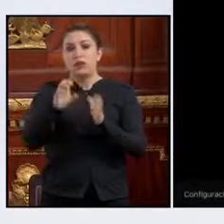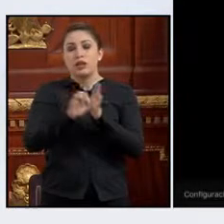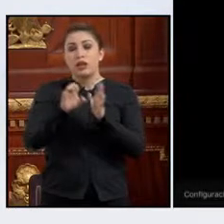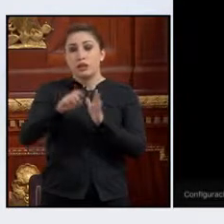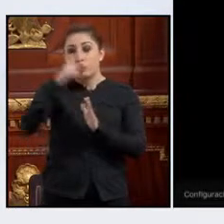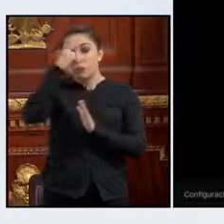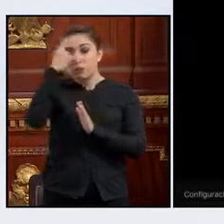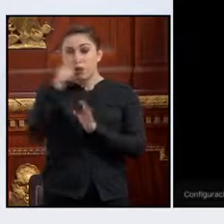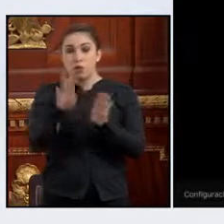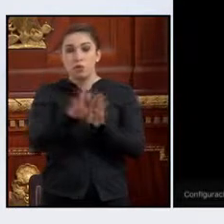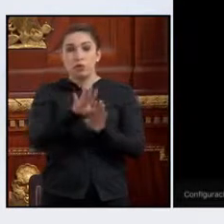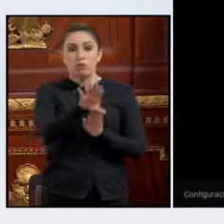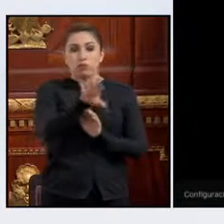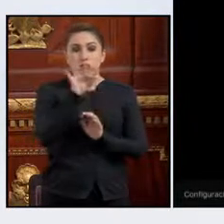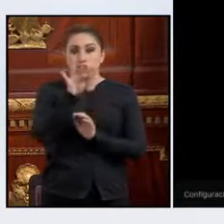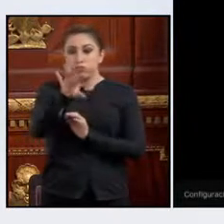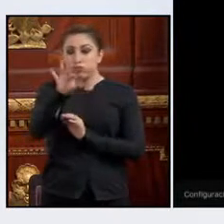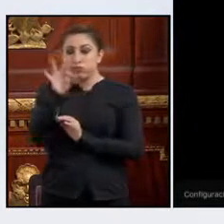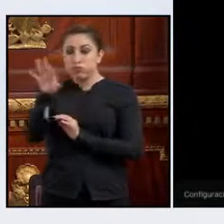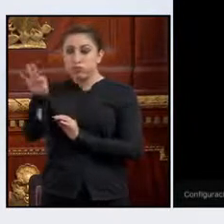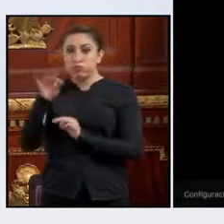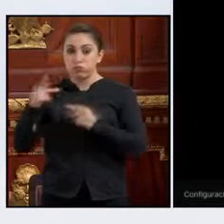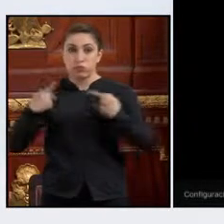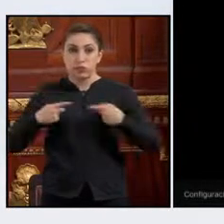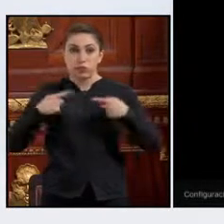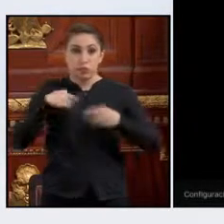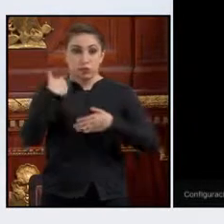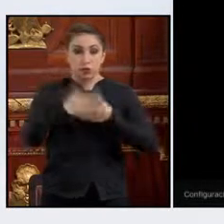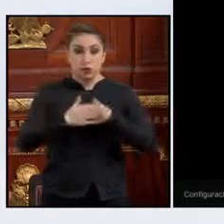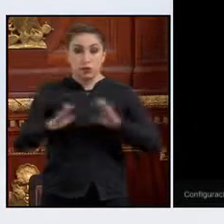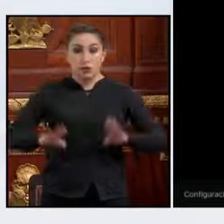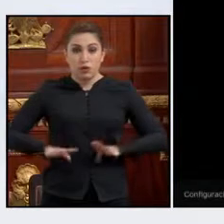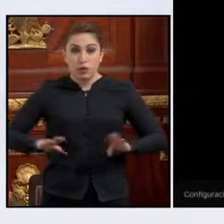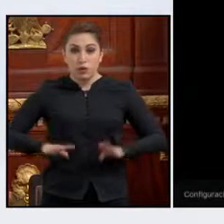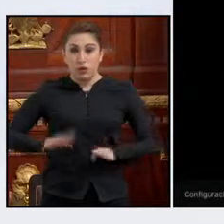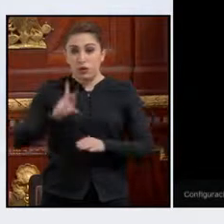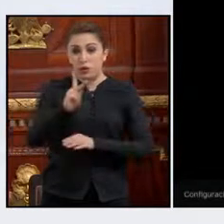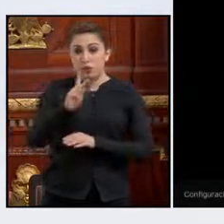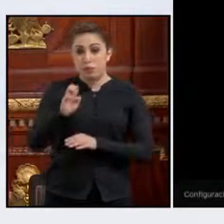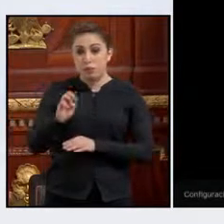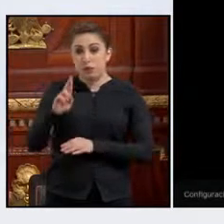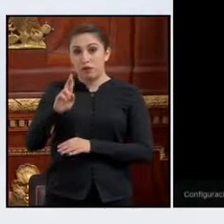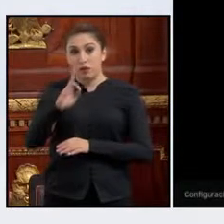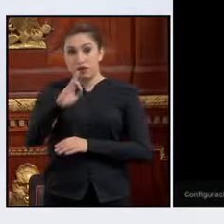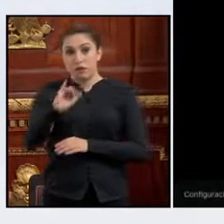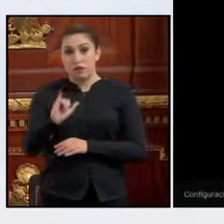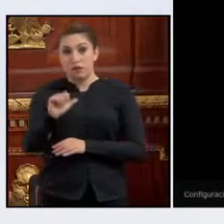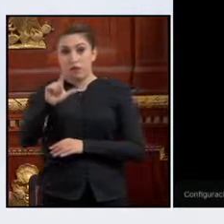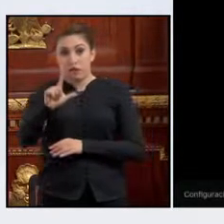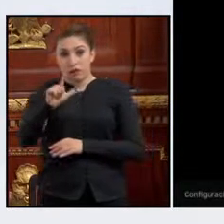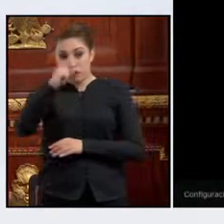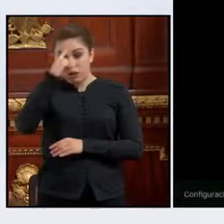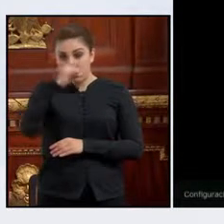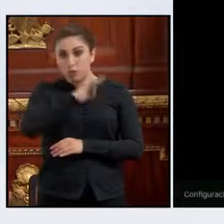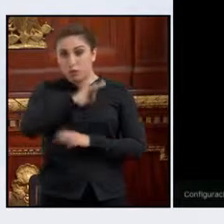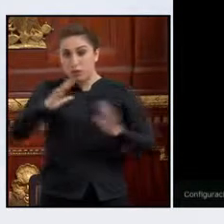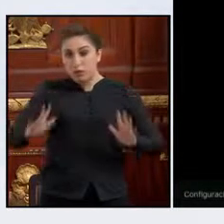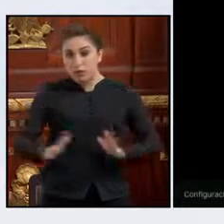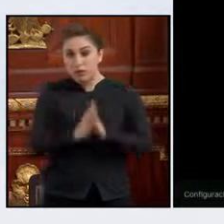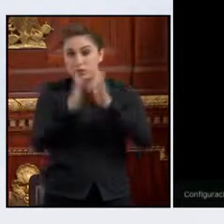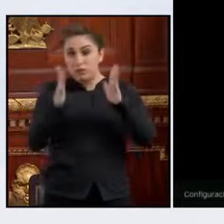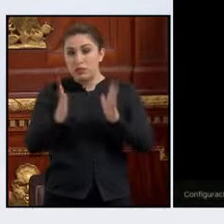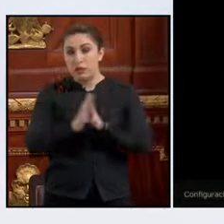establecen para poder elegir a las mujeres u hombres que vayan a participar o concursar en el tema de